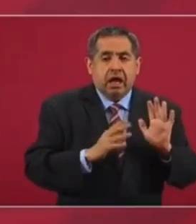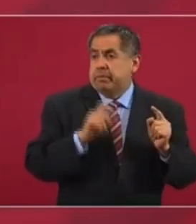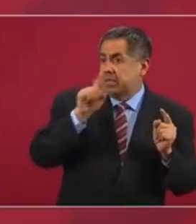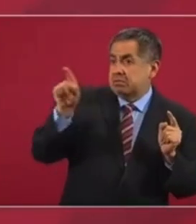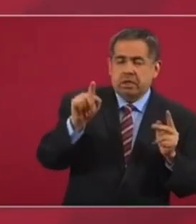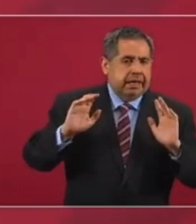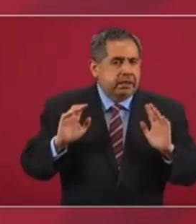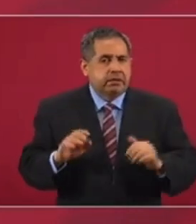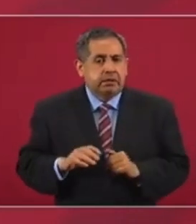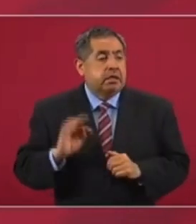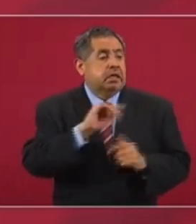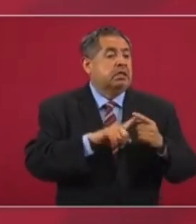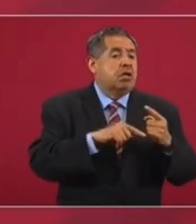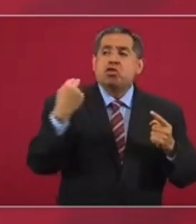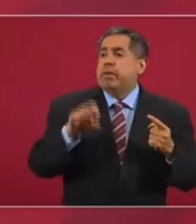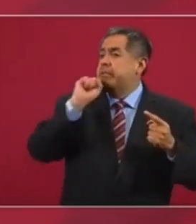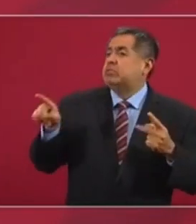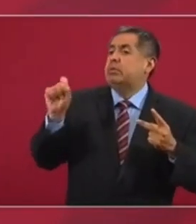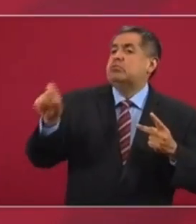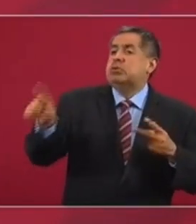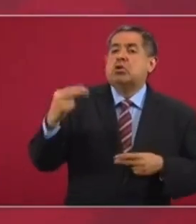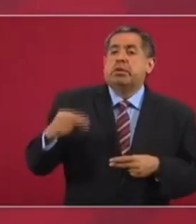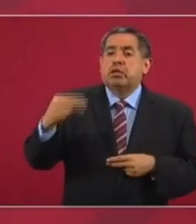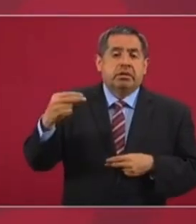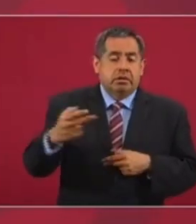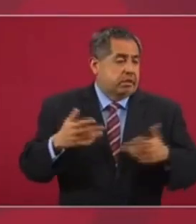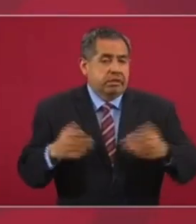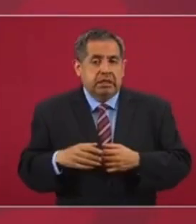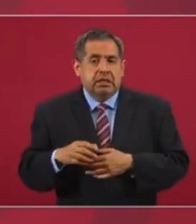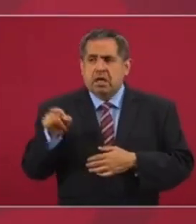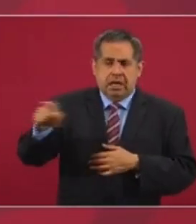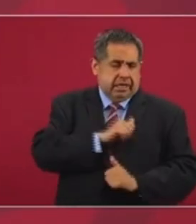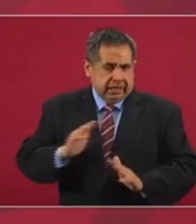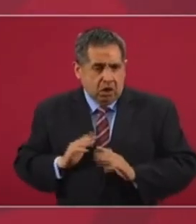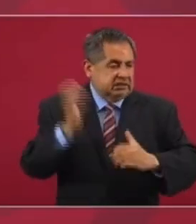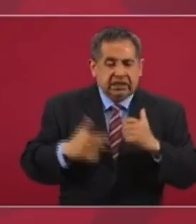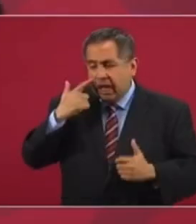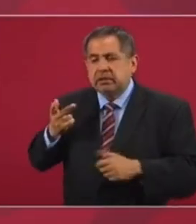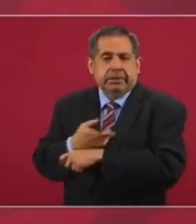salen a relucir nombres, ya sea de civiles o